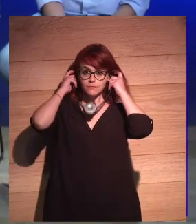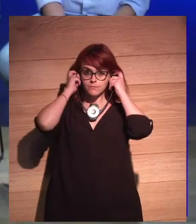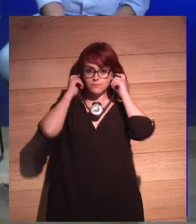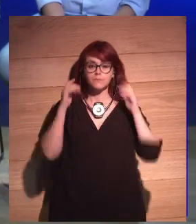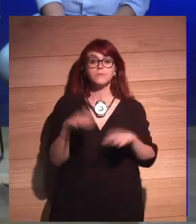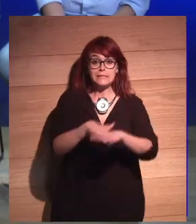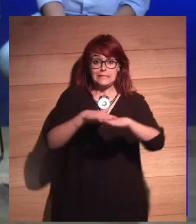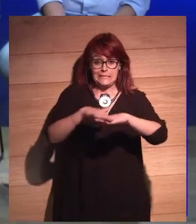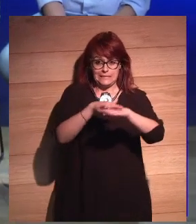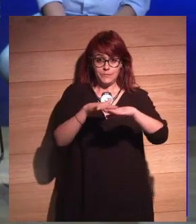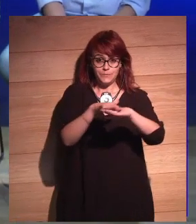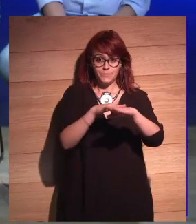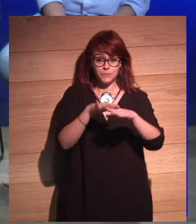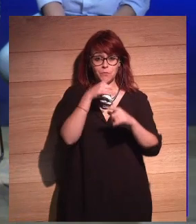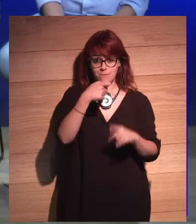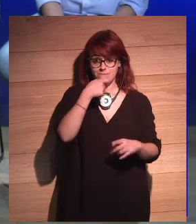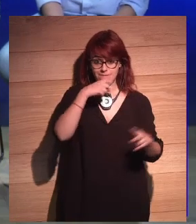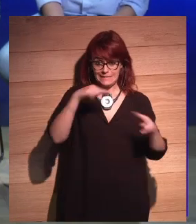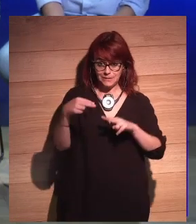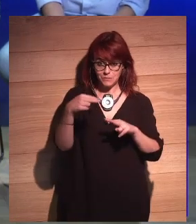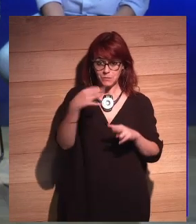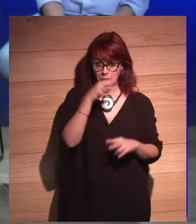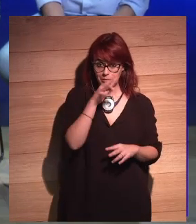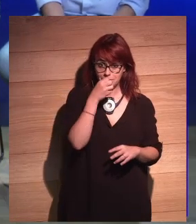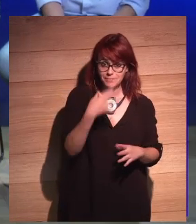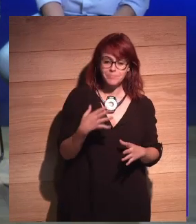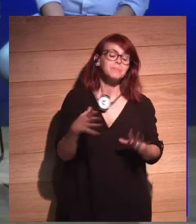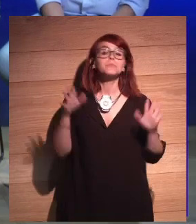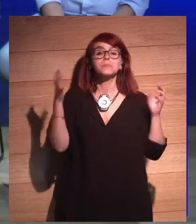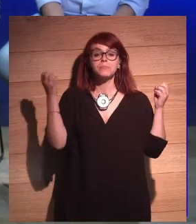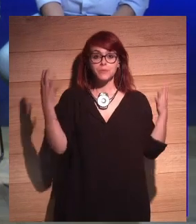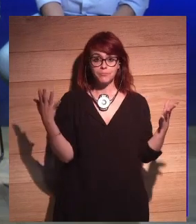Sorry, I'll do English here. Yo voy a hablar en inglés. Bueno,